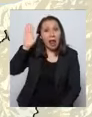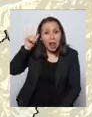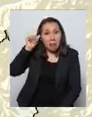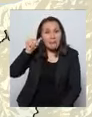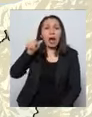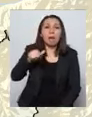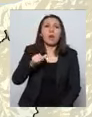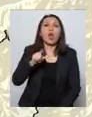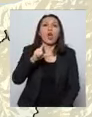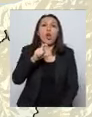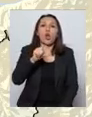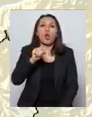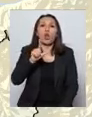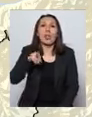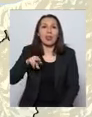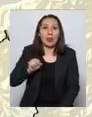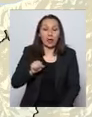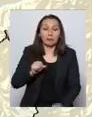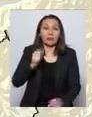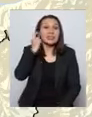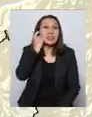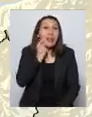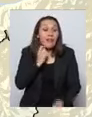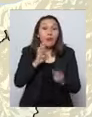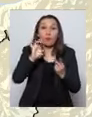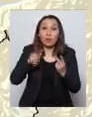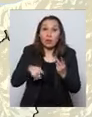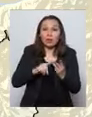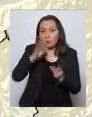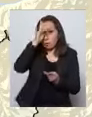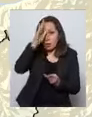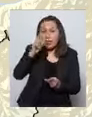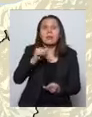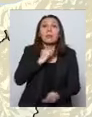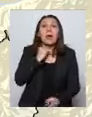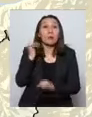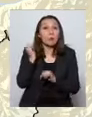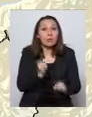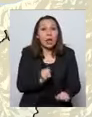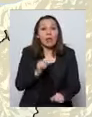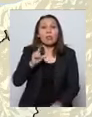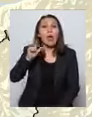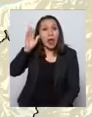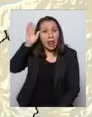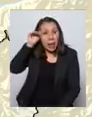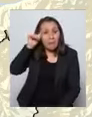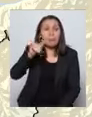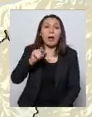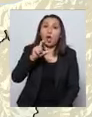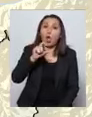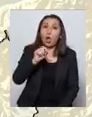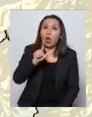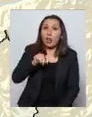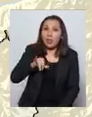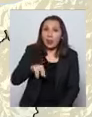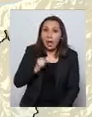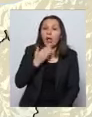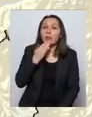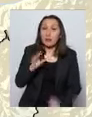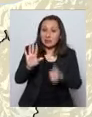colina repito san bernardo wing puente alto padre hurtado lampa colina estas seis comunas